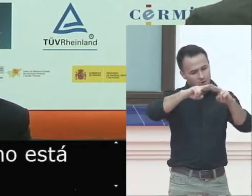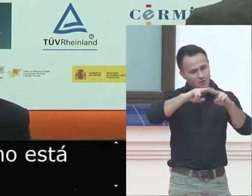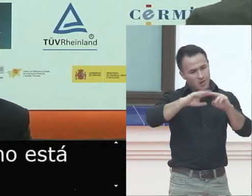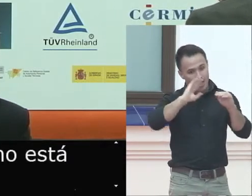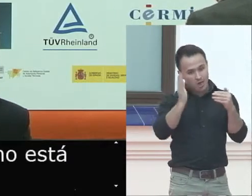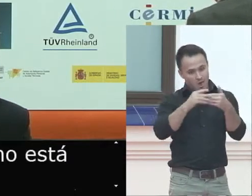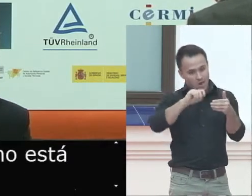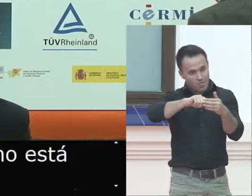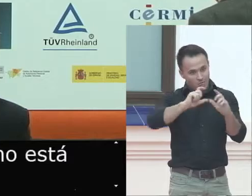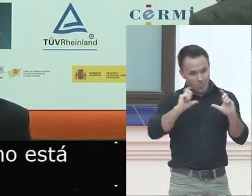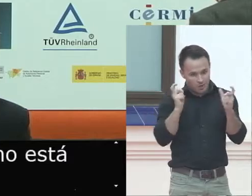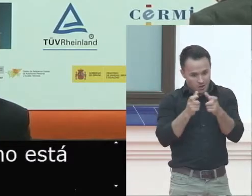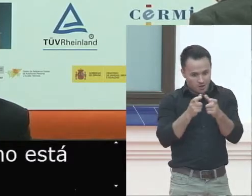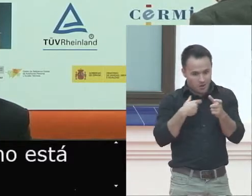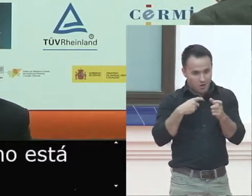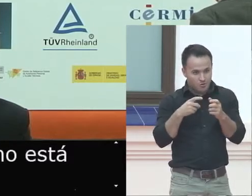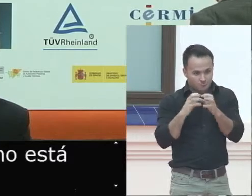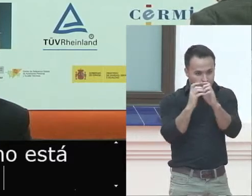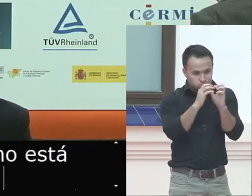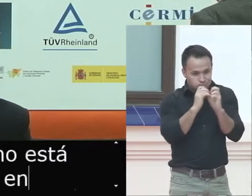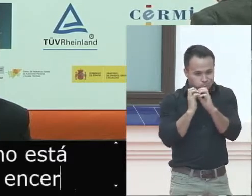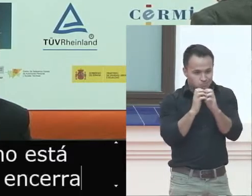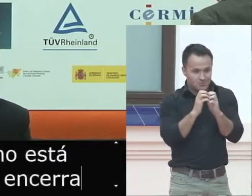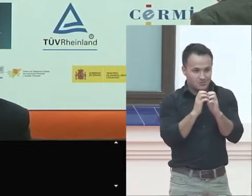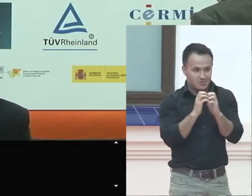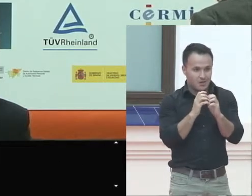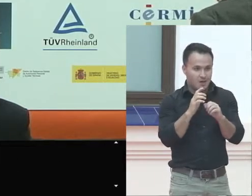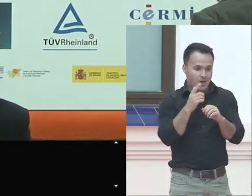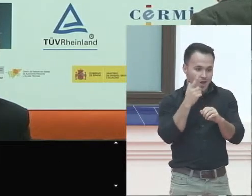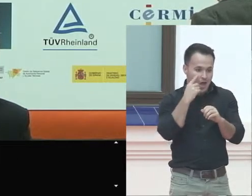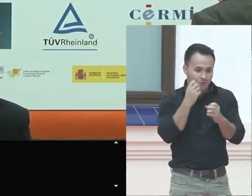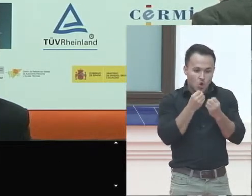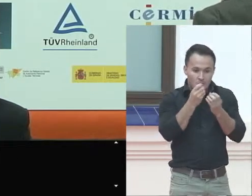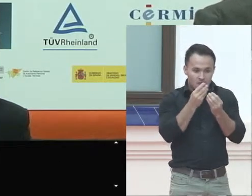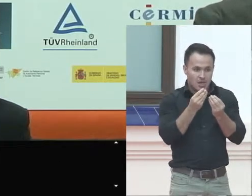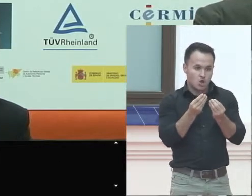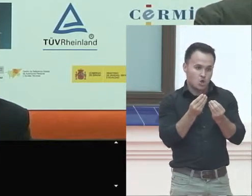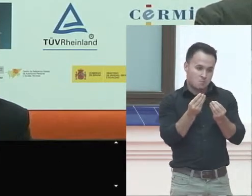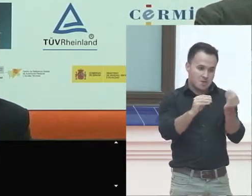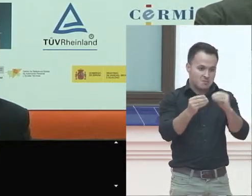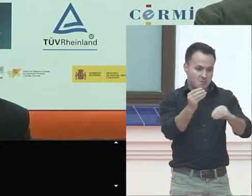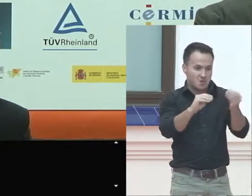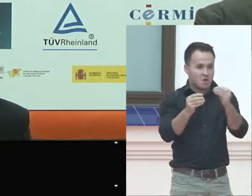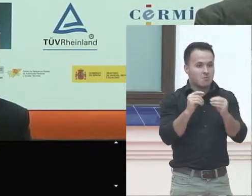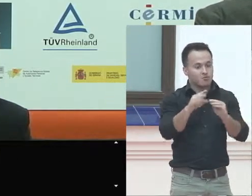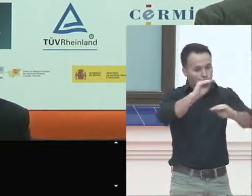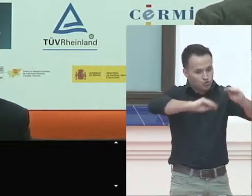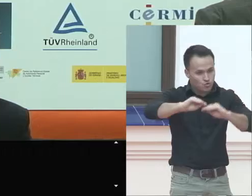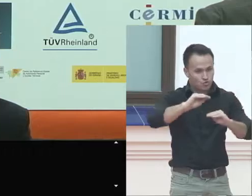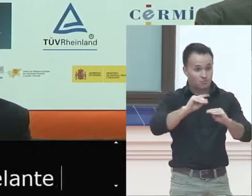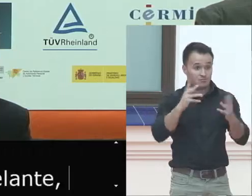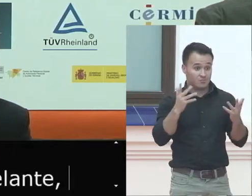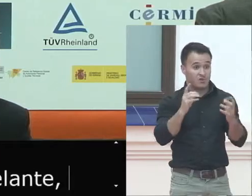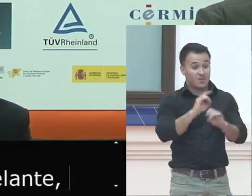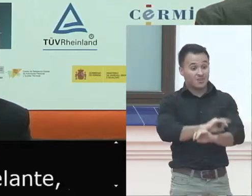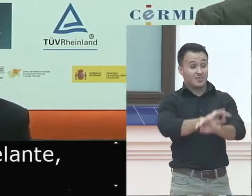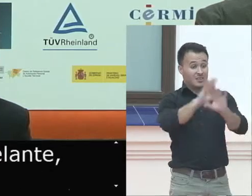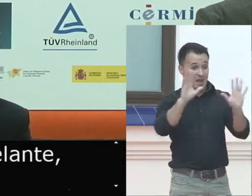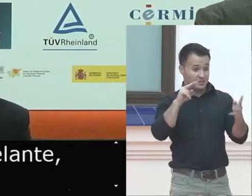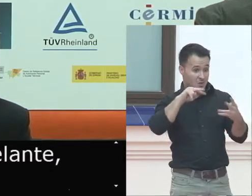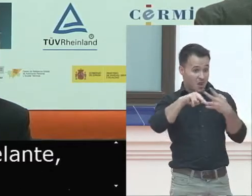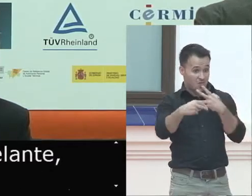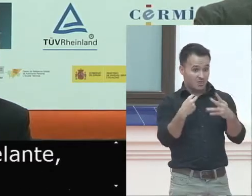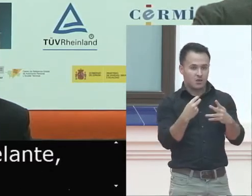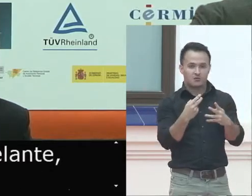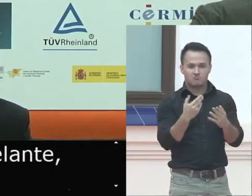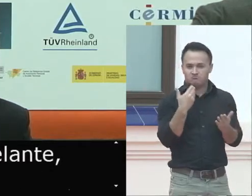Bruselas y en Niza, en Sofía Antípolis, para sacarlos adelante. Entonces, esa transparencia da una garantía a